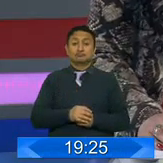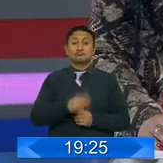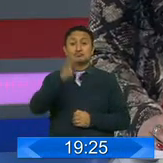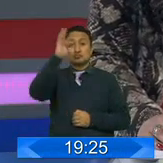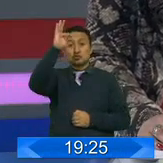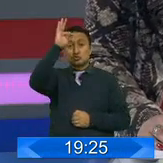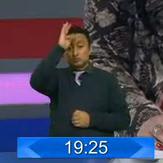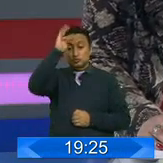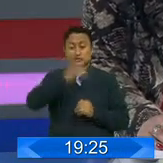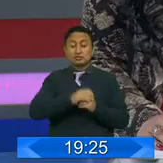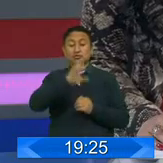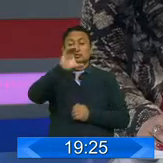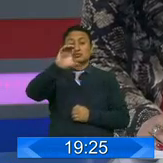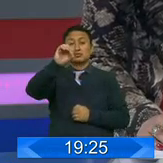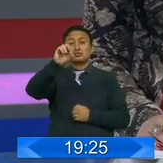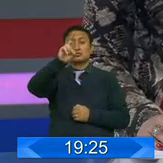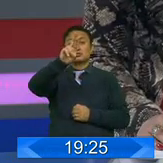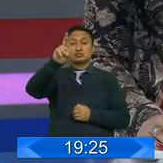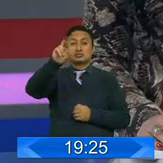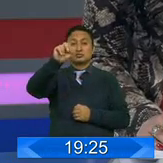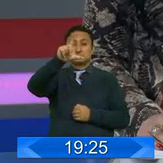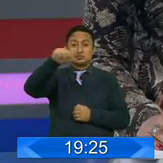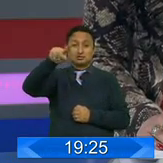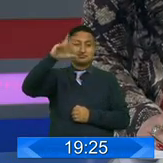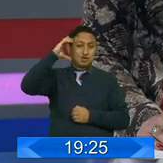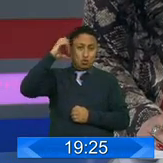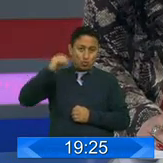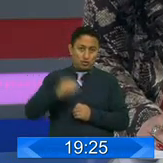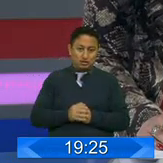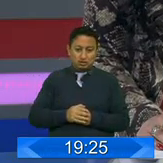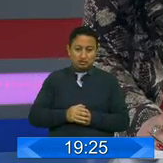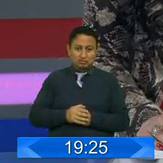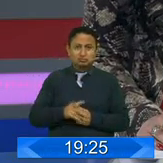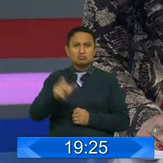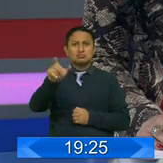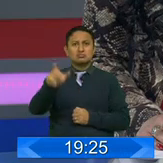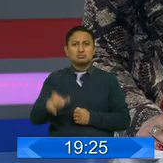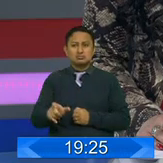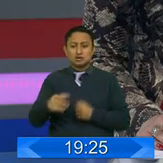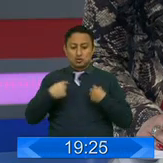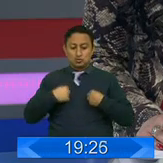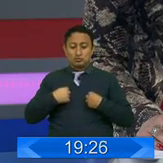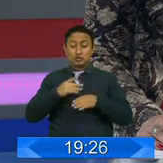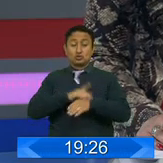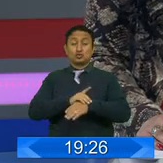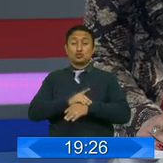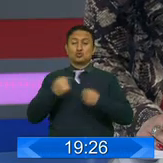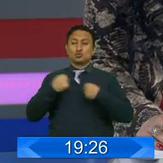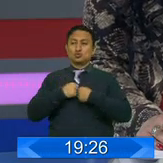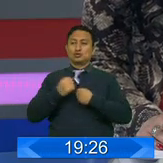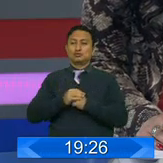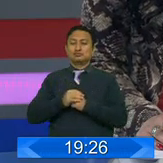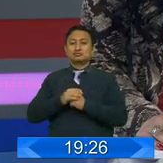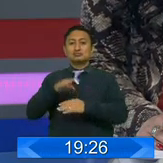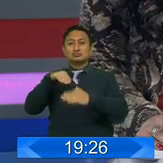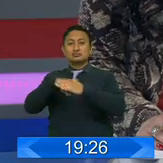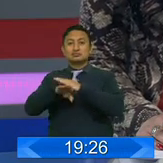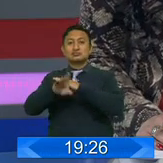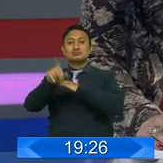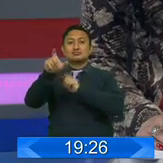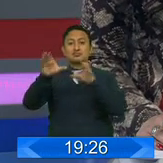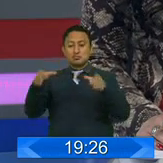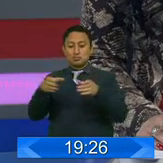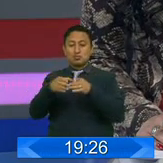hospital Vicente Corral Moscoso de la capital Azuaya. Un depravado vestido de médico ingresó a la sala de